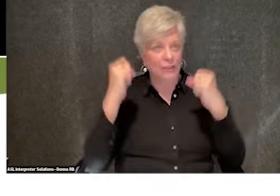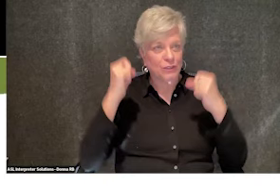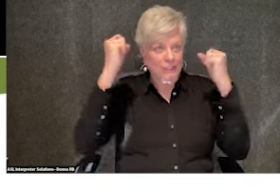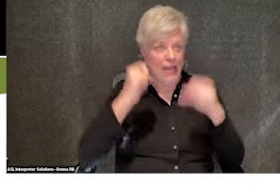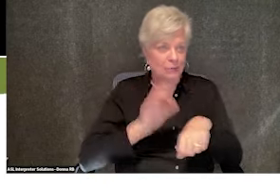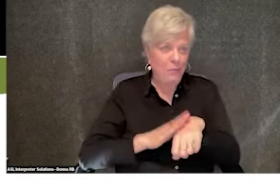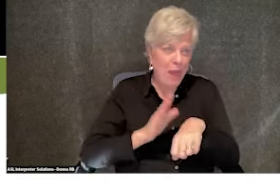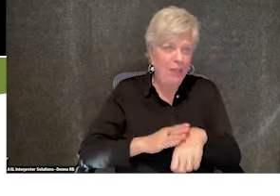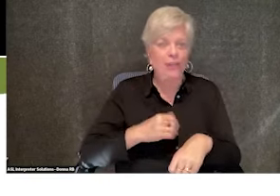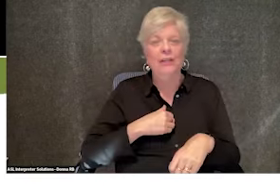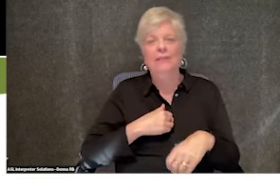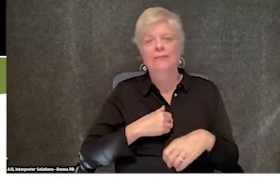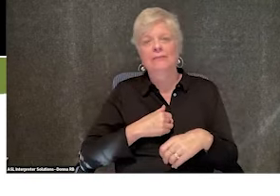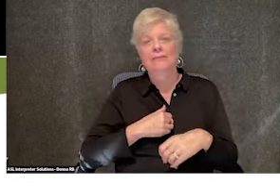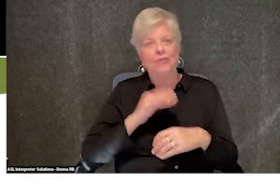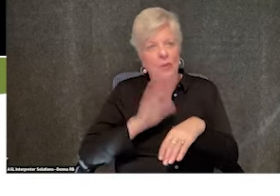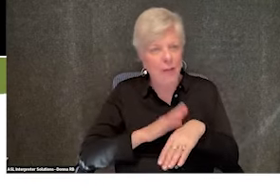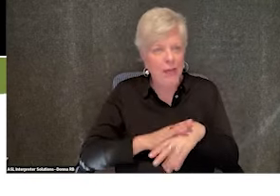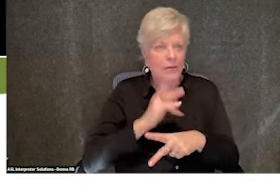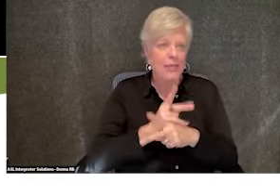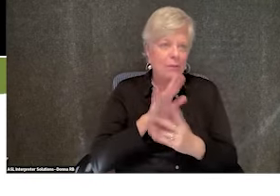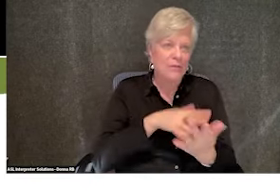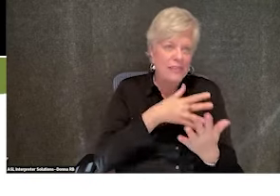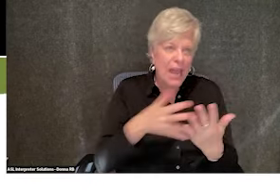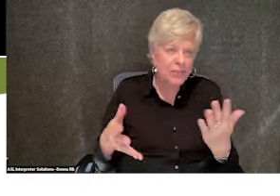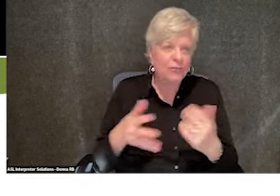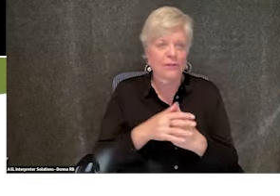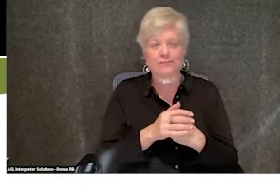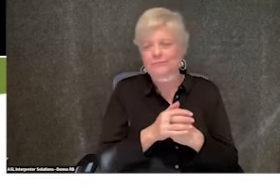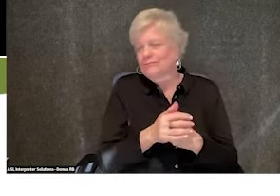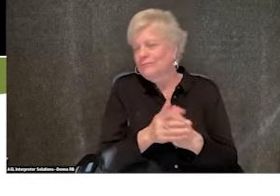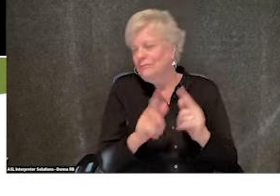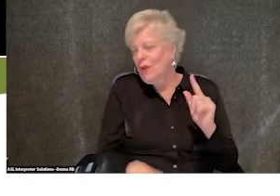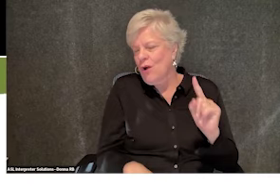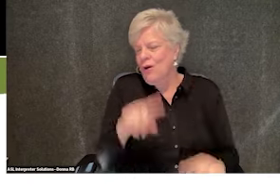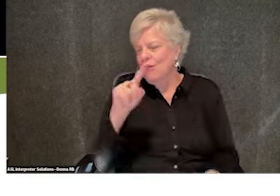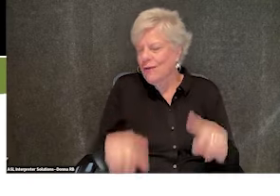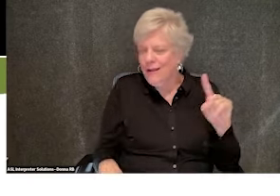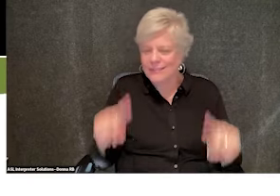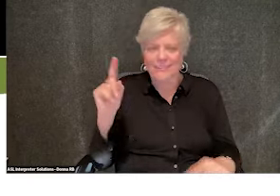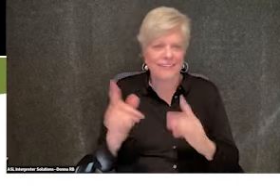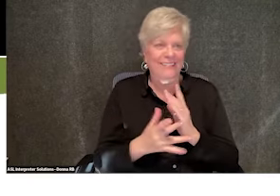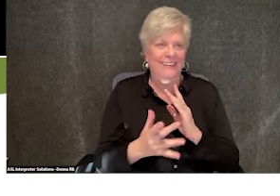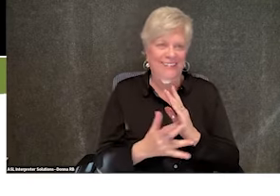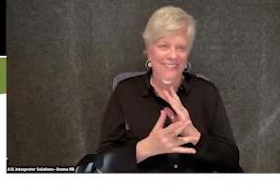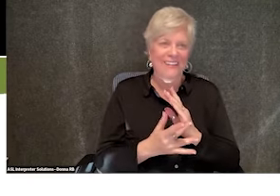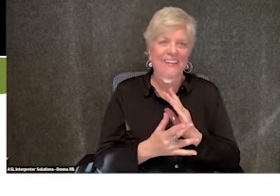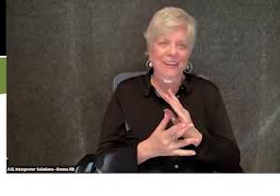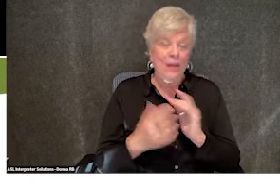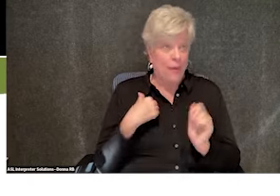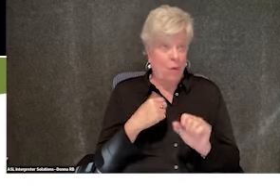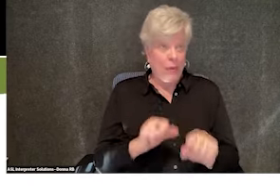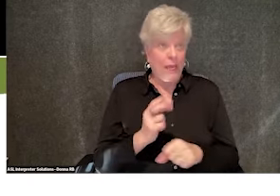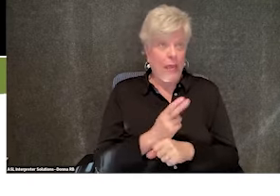nuestros celulares que nos ayudan a mantenernos salvos y sanos y